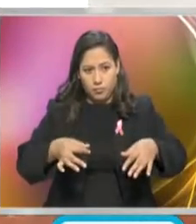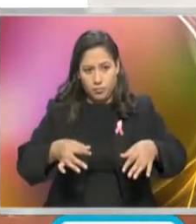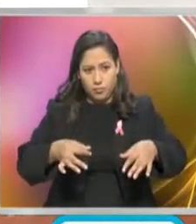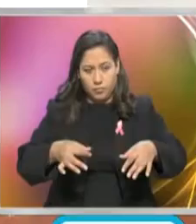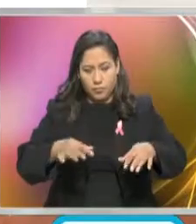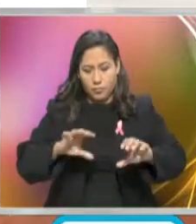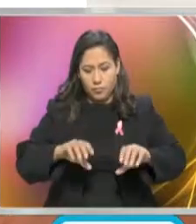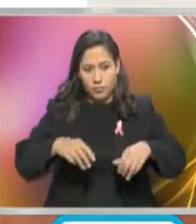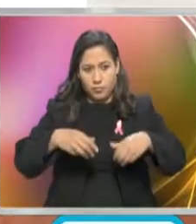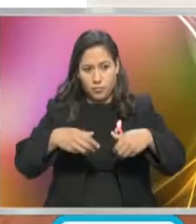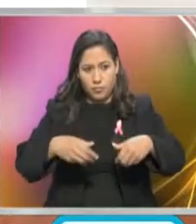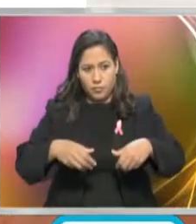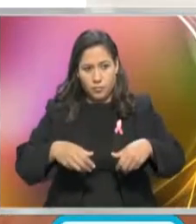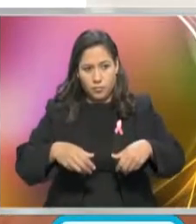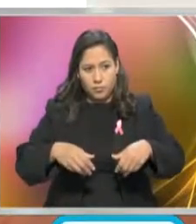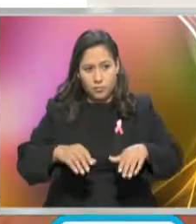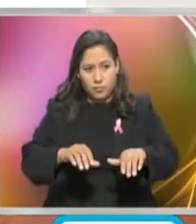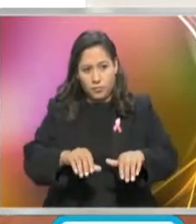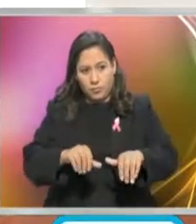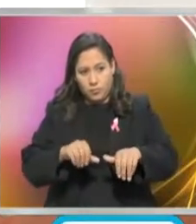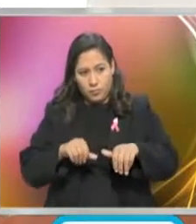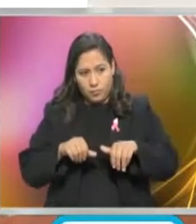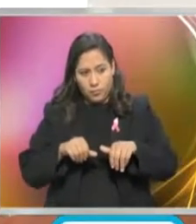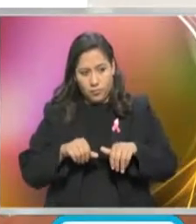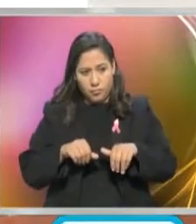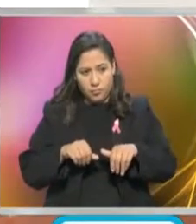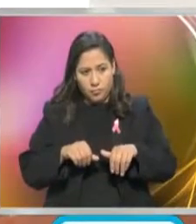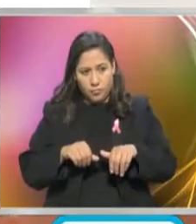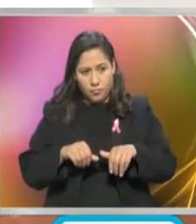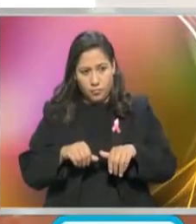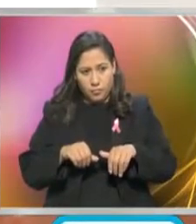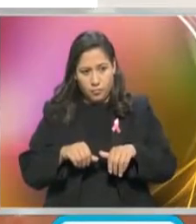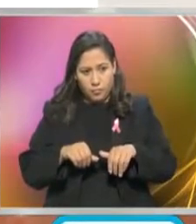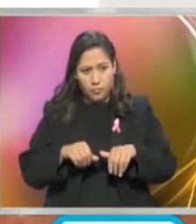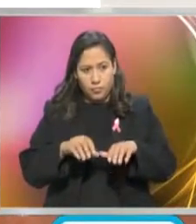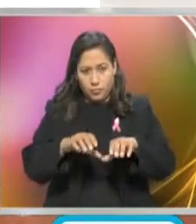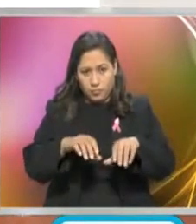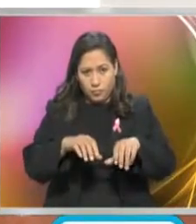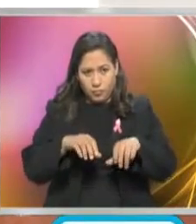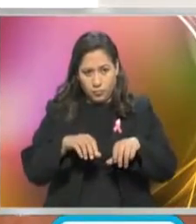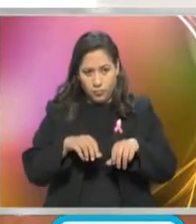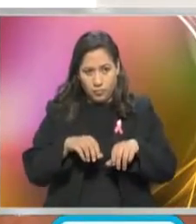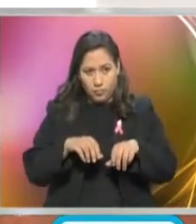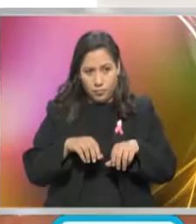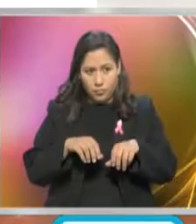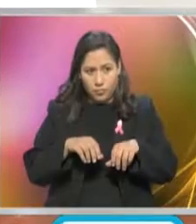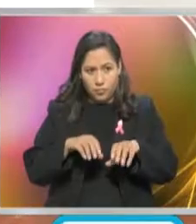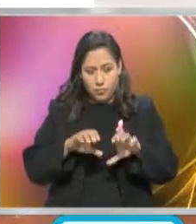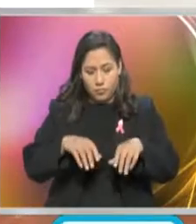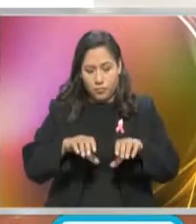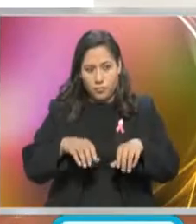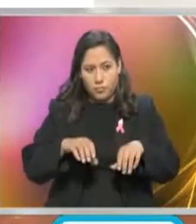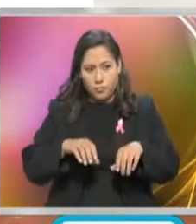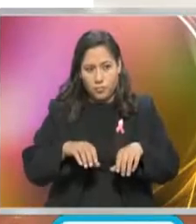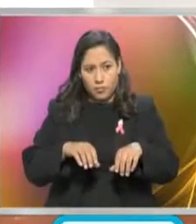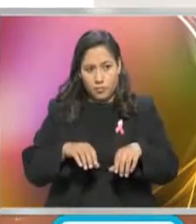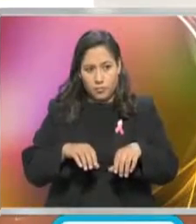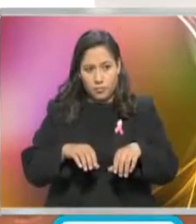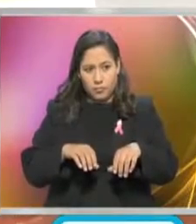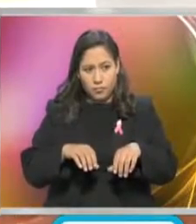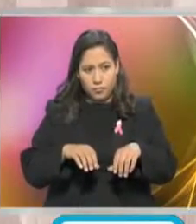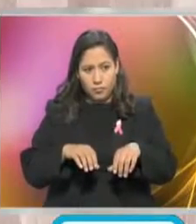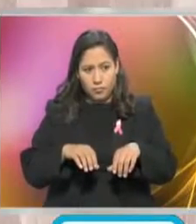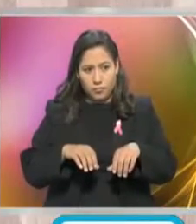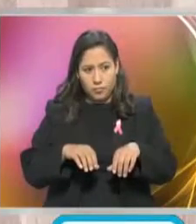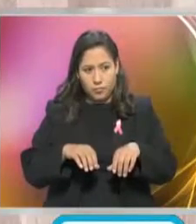más maña. Exacto. Y lo tienes que hacer hacia los lados. Si lo apachurras más de arriba, te queda triángulo. Ok. Tienes como apachurrar así un poquito. Exacto, Así, exacto. redondito.